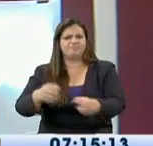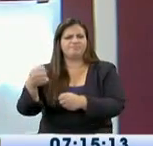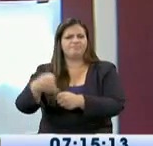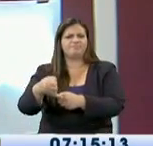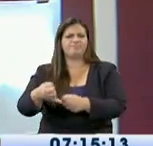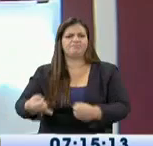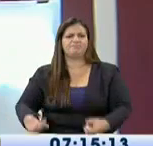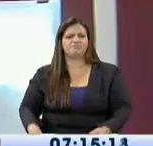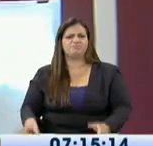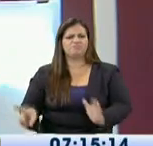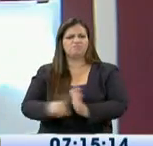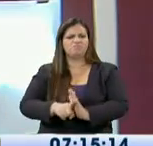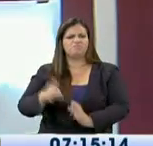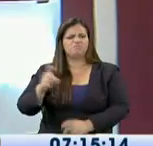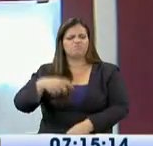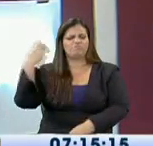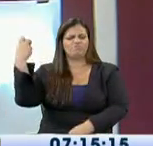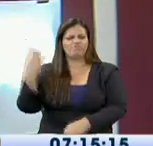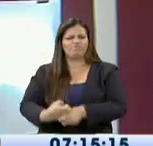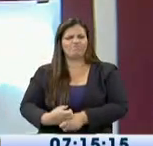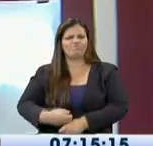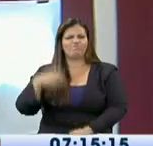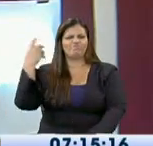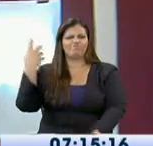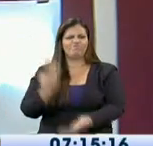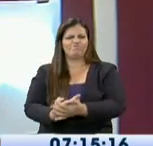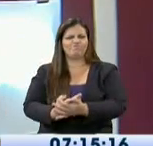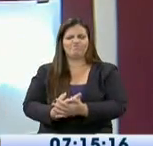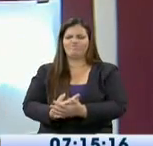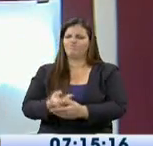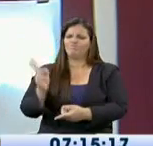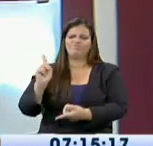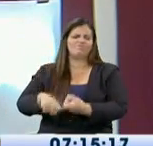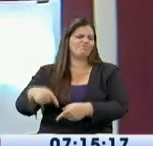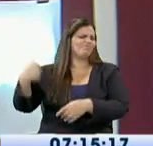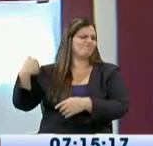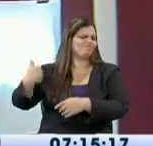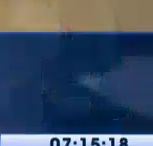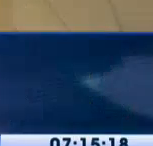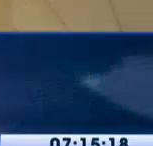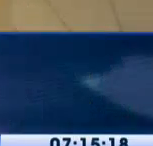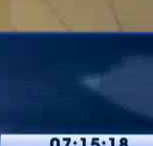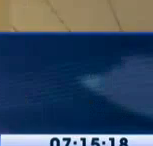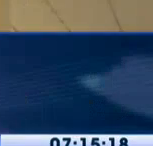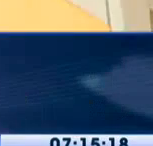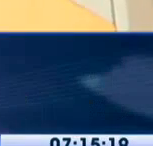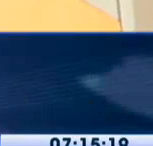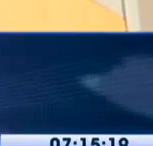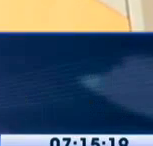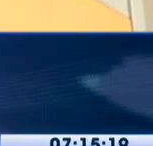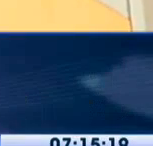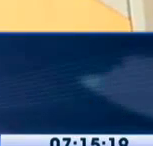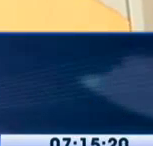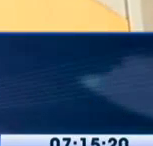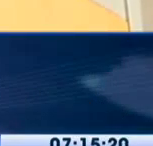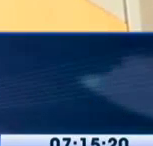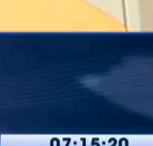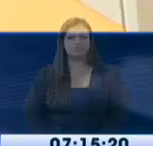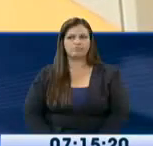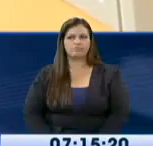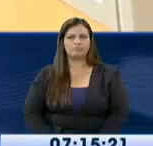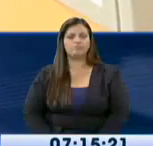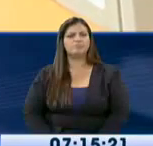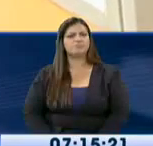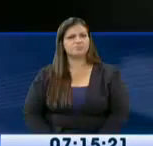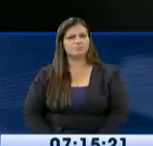la ley debería ser más severa para estos casos. El resto de la vida para esa criatura queda destrozada